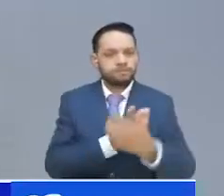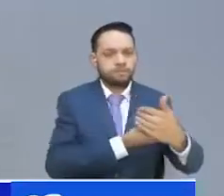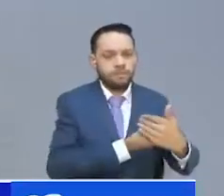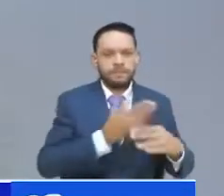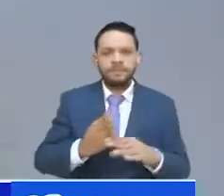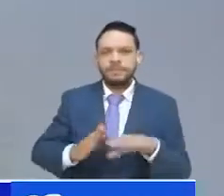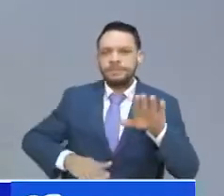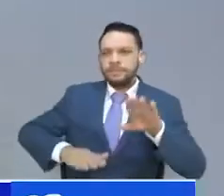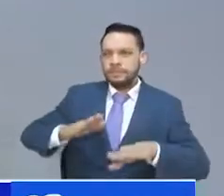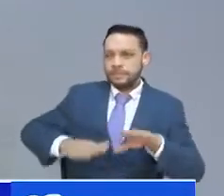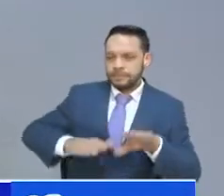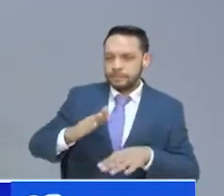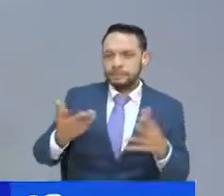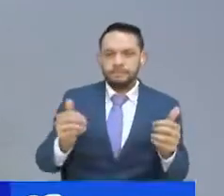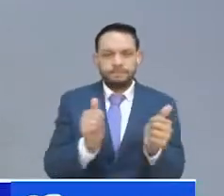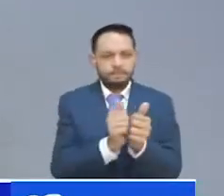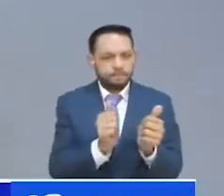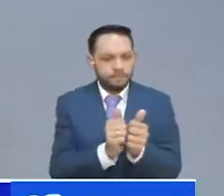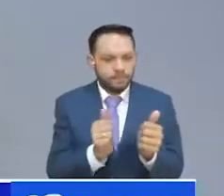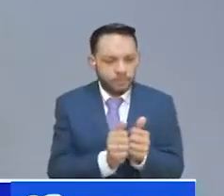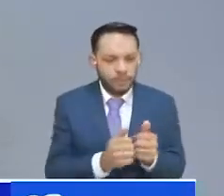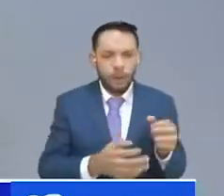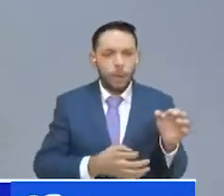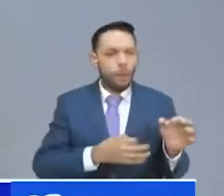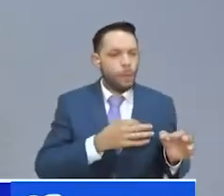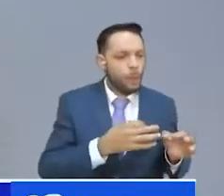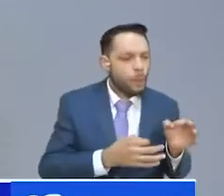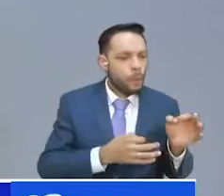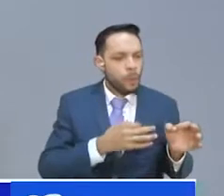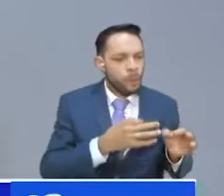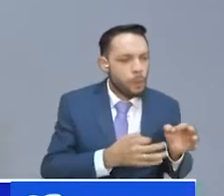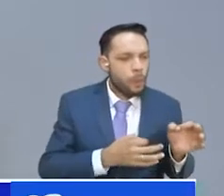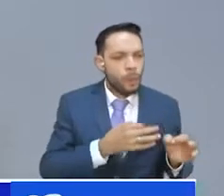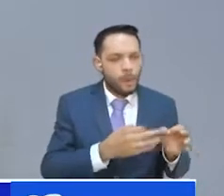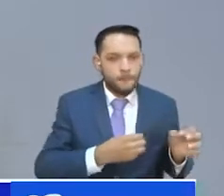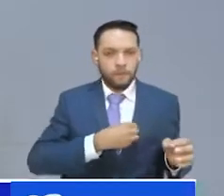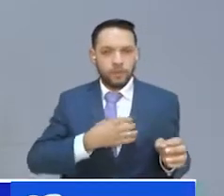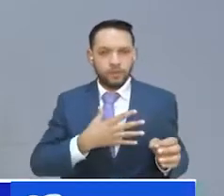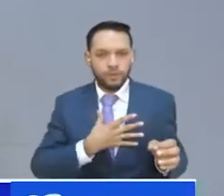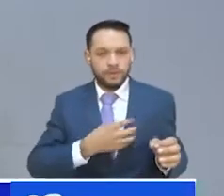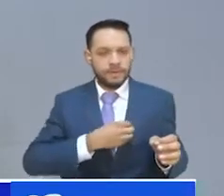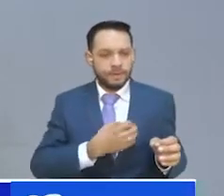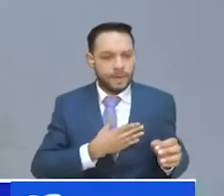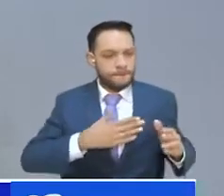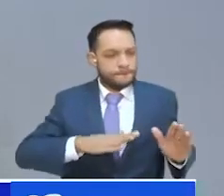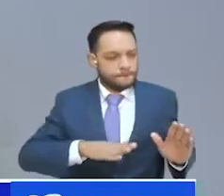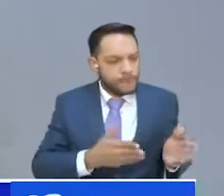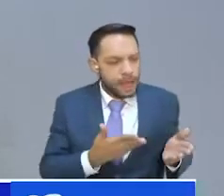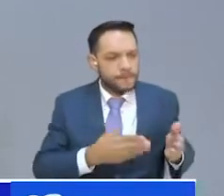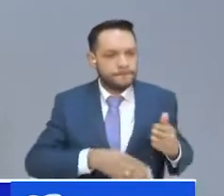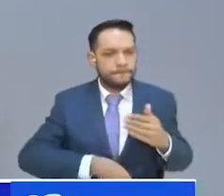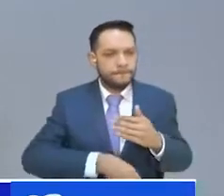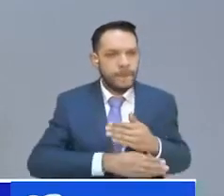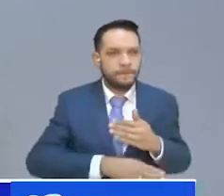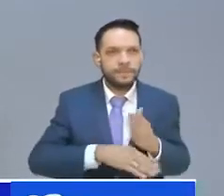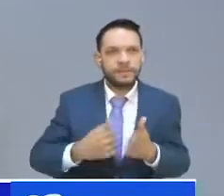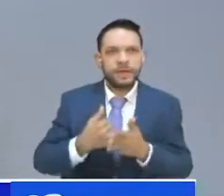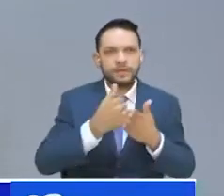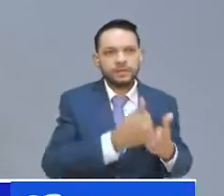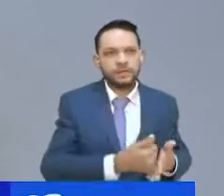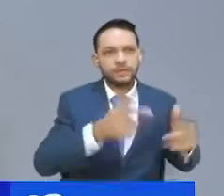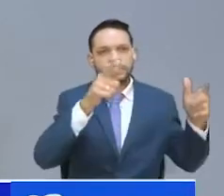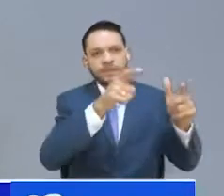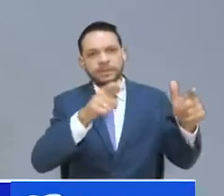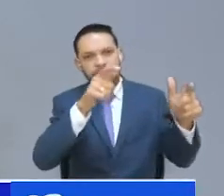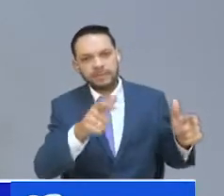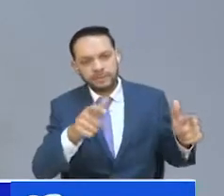sus parientes, donde pueden cultivar, donde pueden tener la oportunidad de recibir los beneficios que da el Estado, que da en el